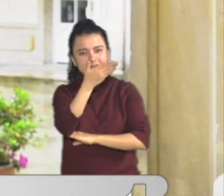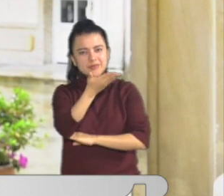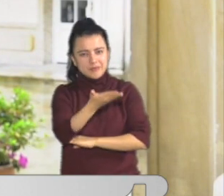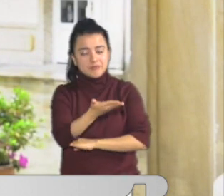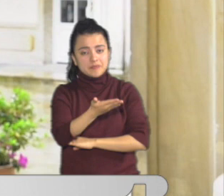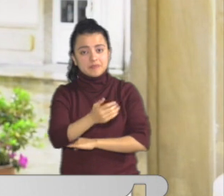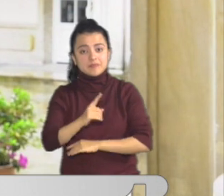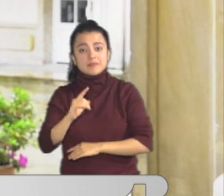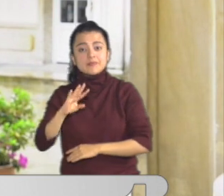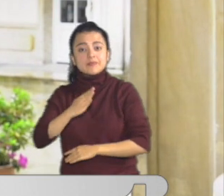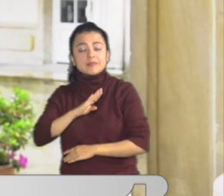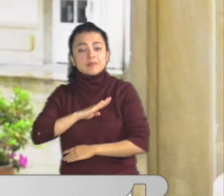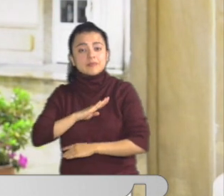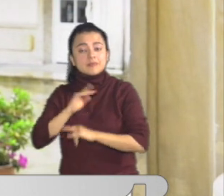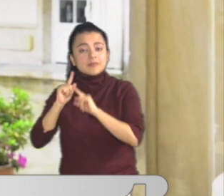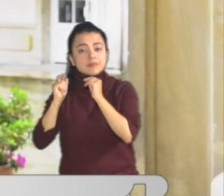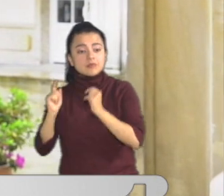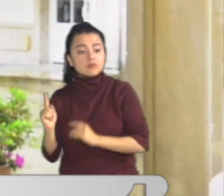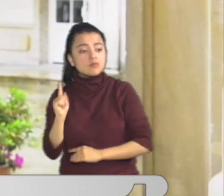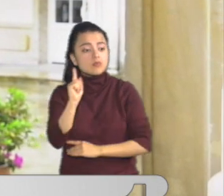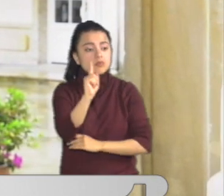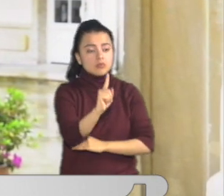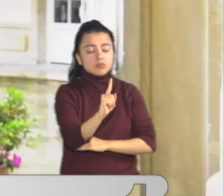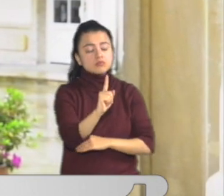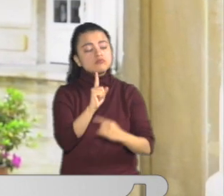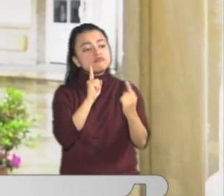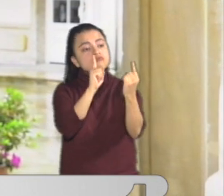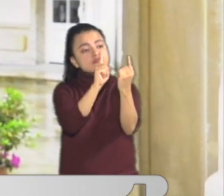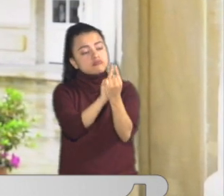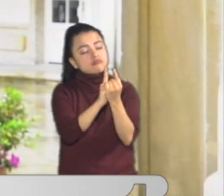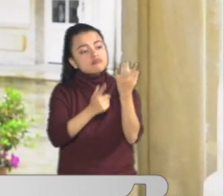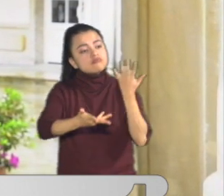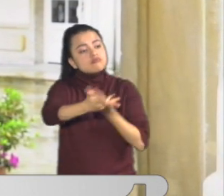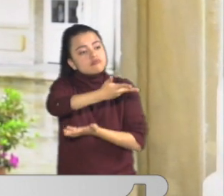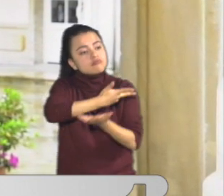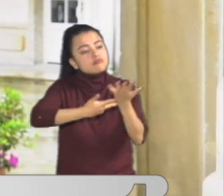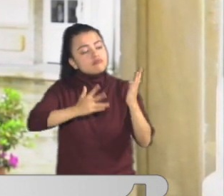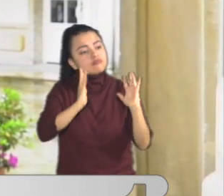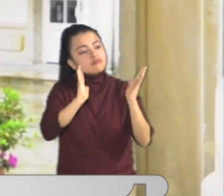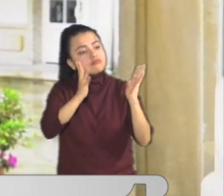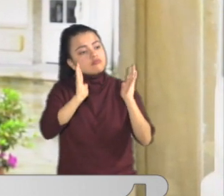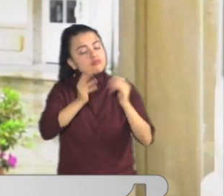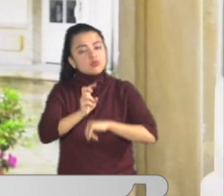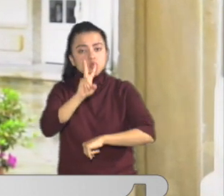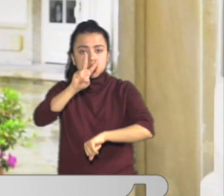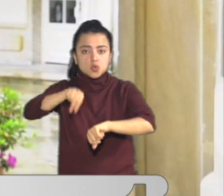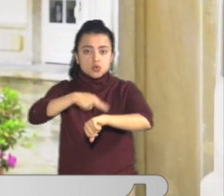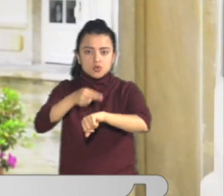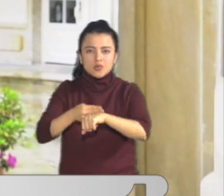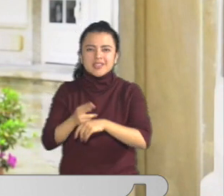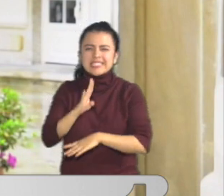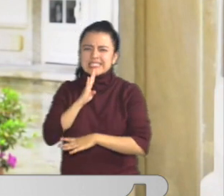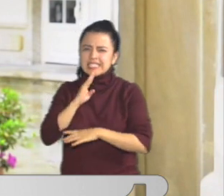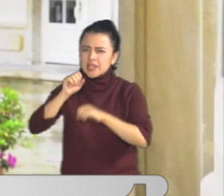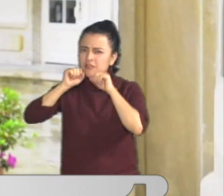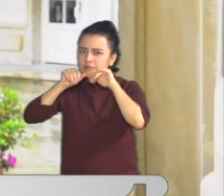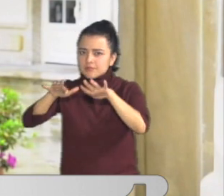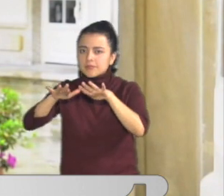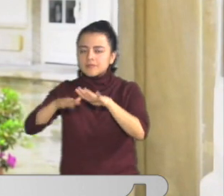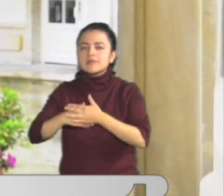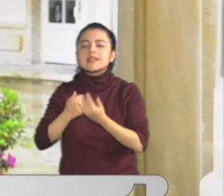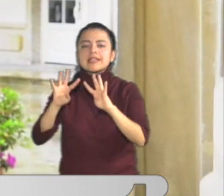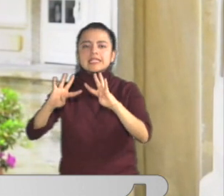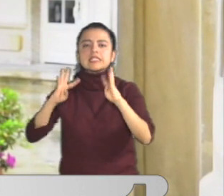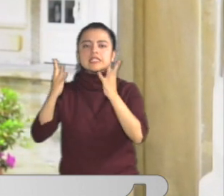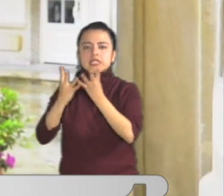un encuentro de 2 horas, según informó a través de redes sociales la senadora Angélica Lozano, quien también estuvo presente